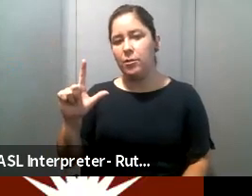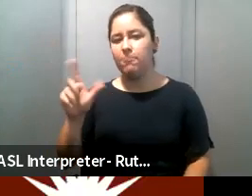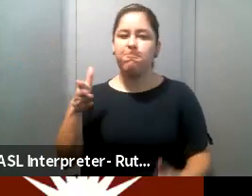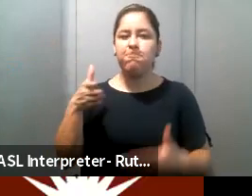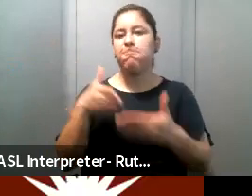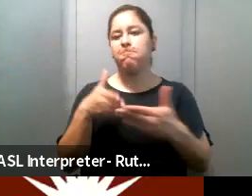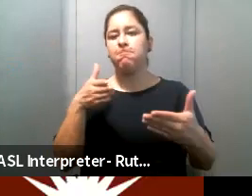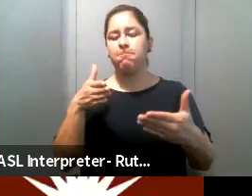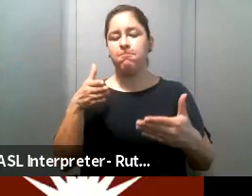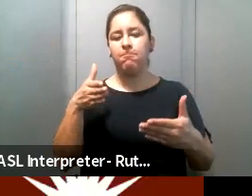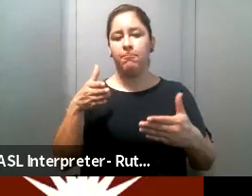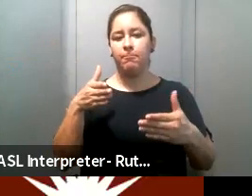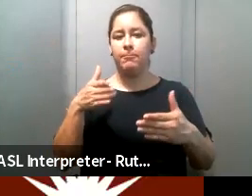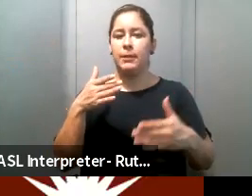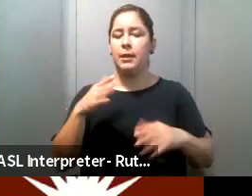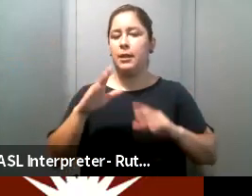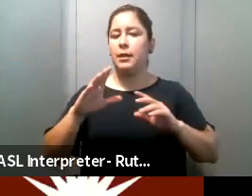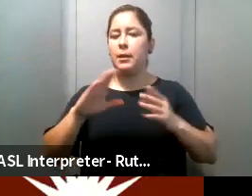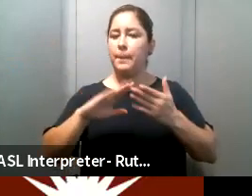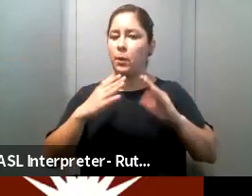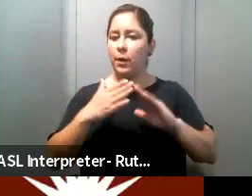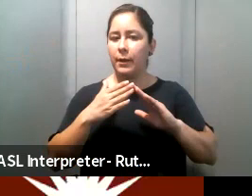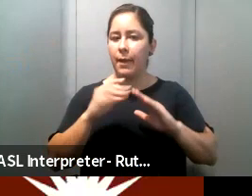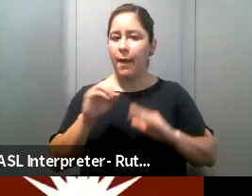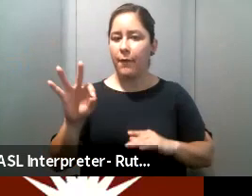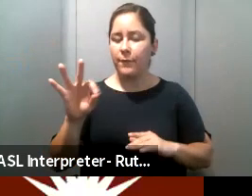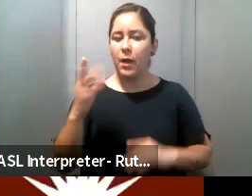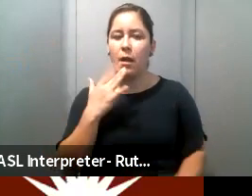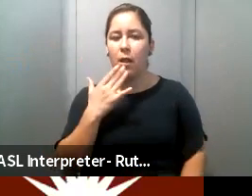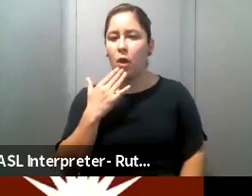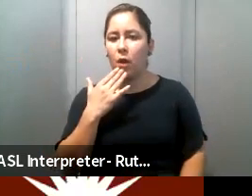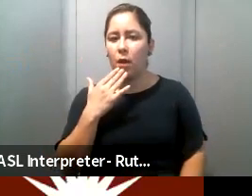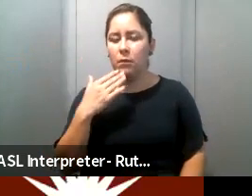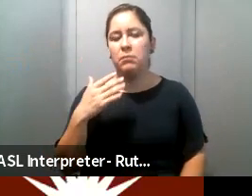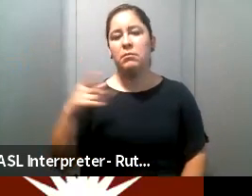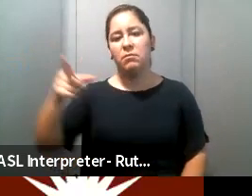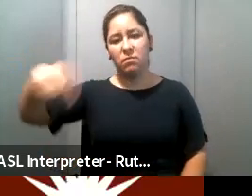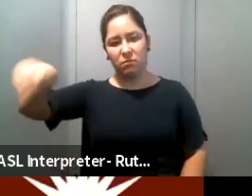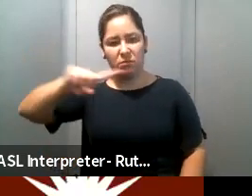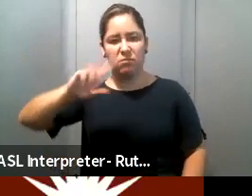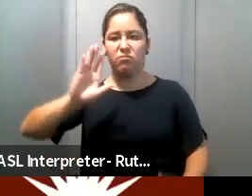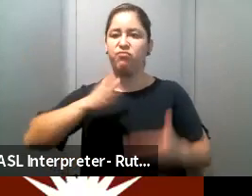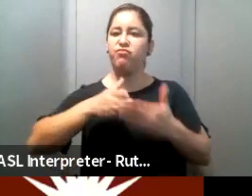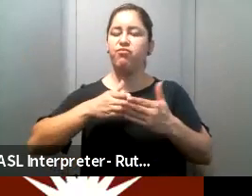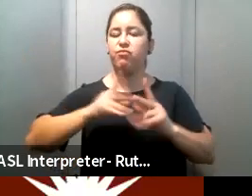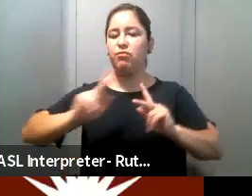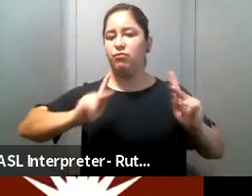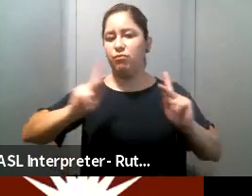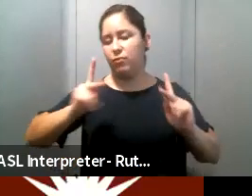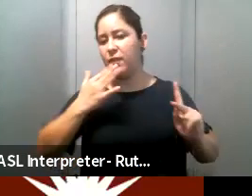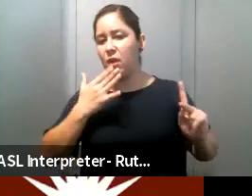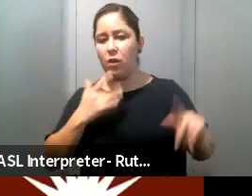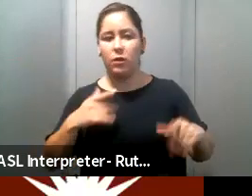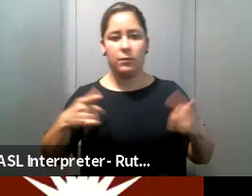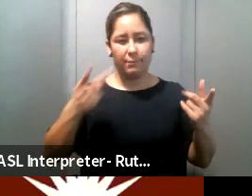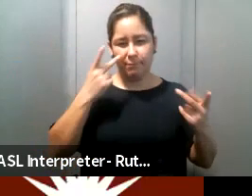abolir la inmigración y son encarcelamiento masivo, que es algo que estamos viendo en